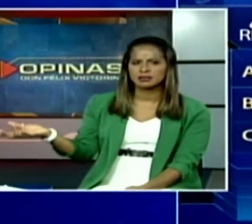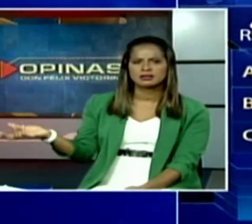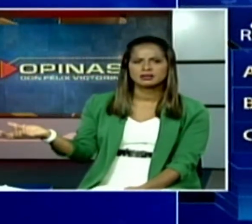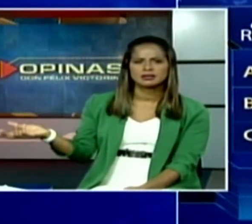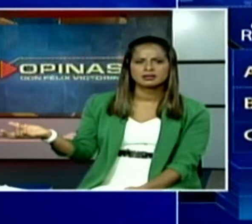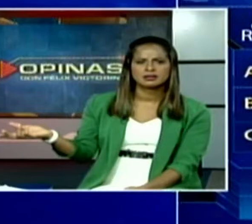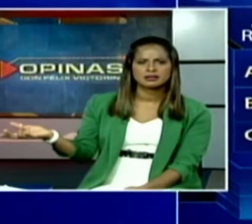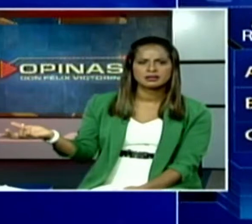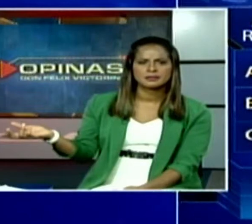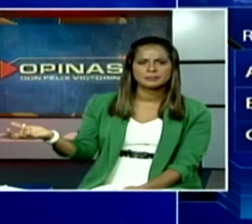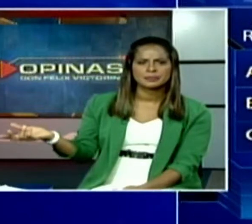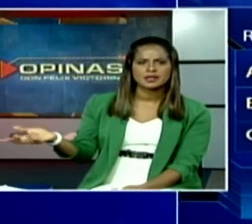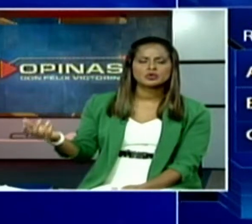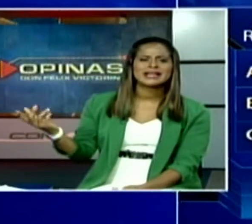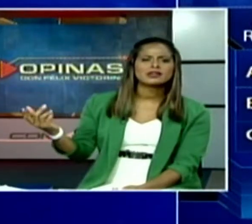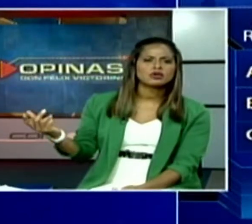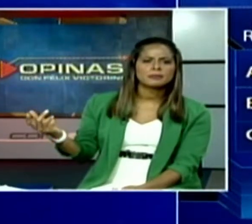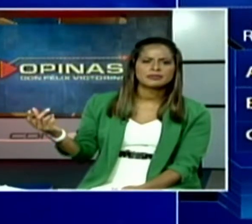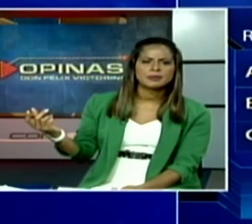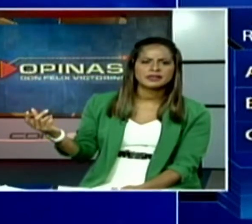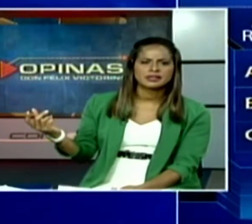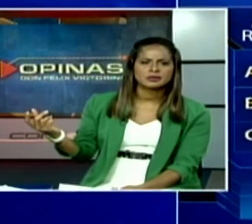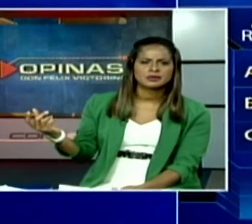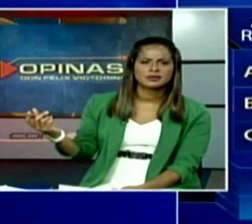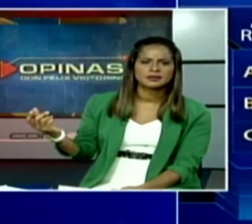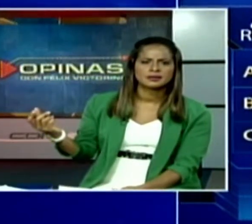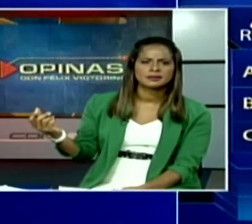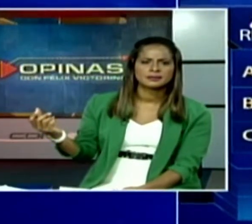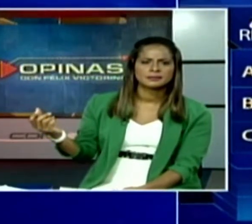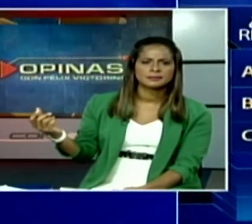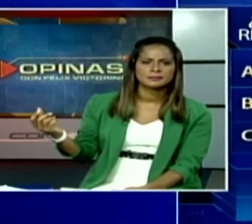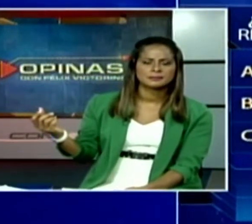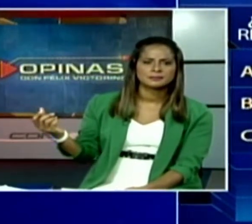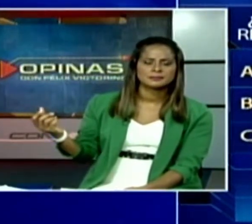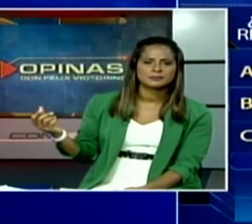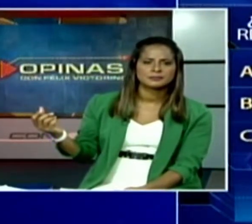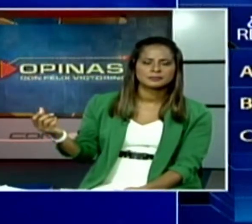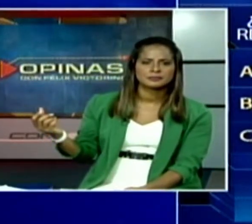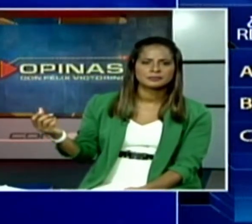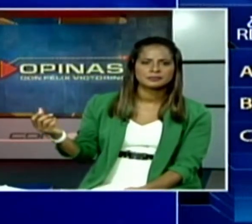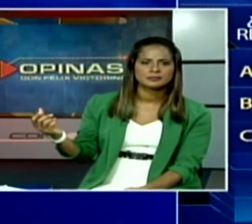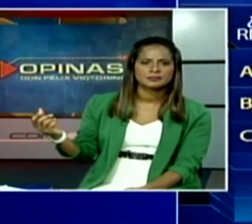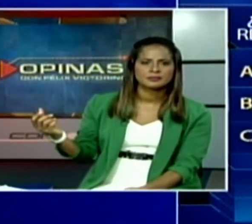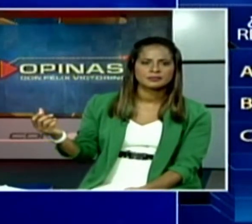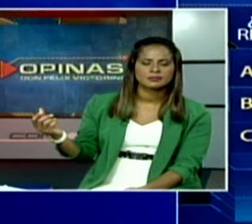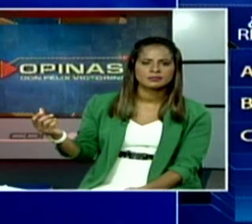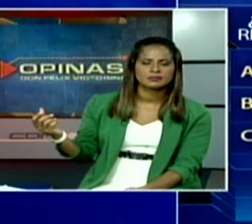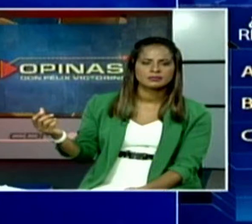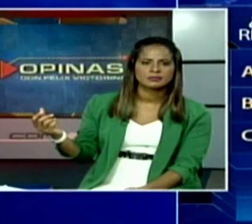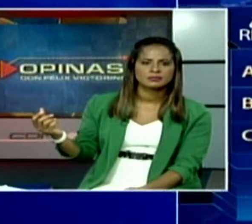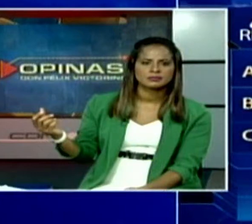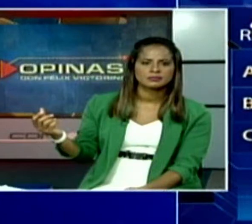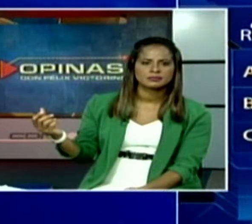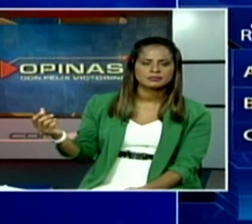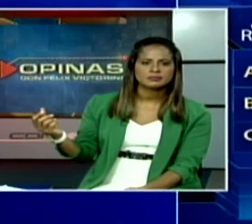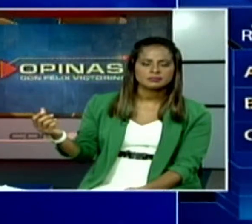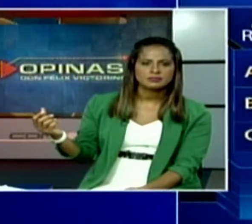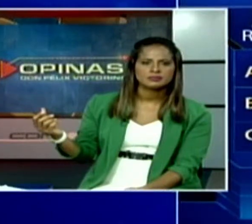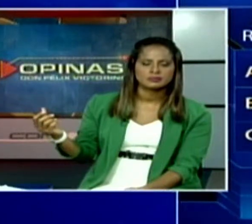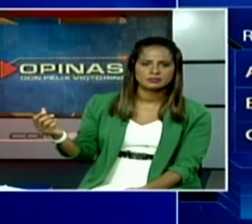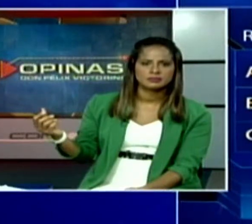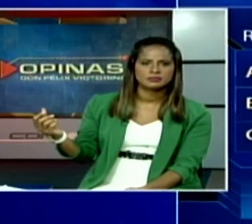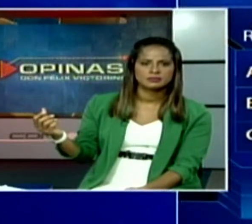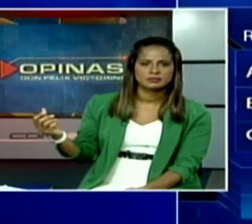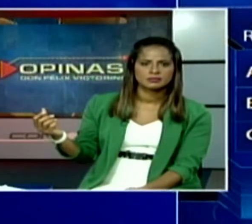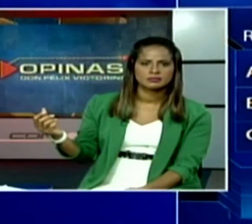7? Sube el retorno, por favor, director. Son 4 atrás que montan. 4